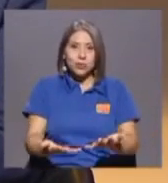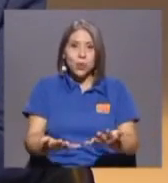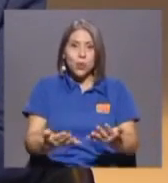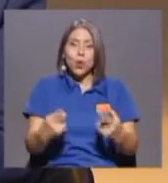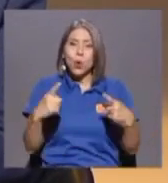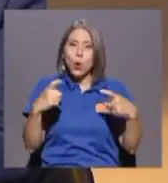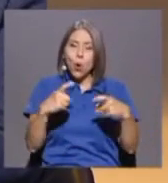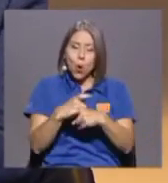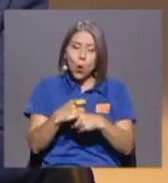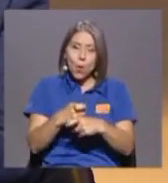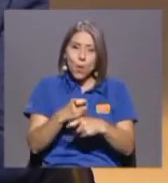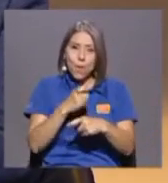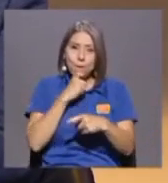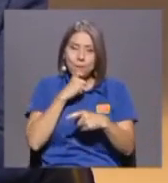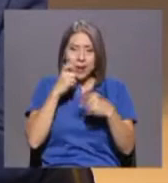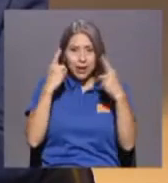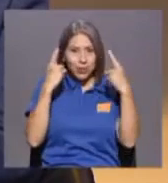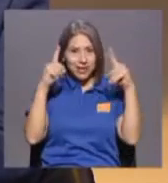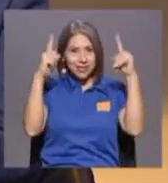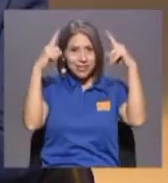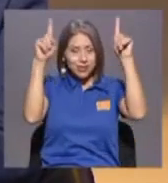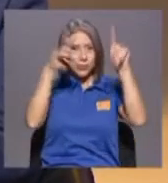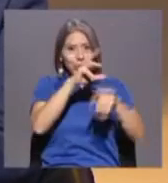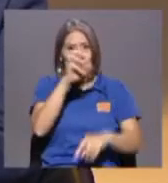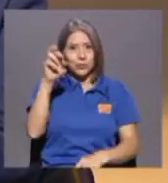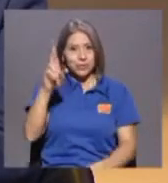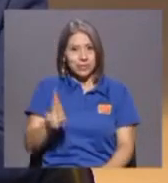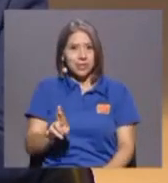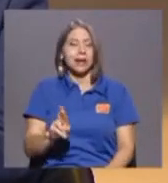complejo y exitoso en Costa Rica.